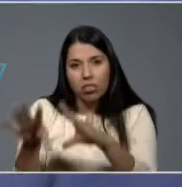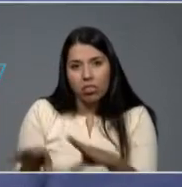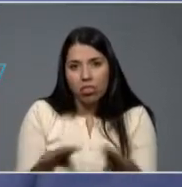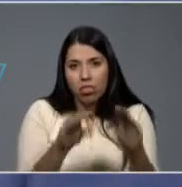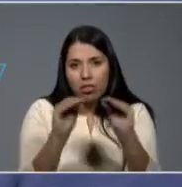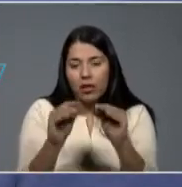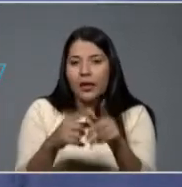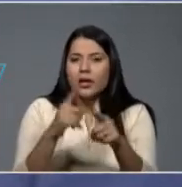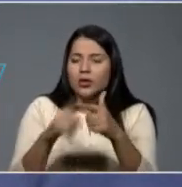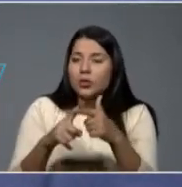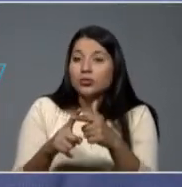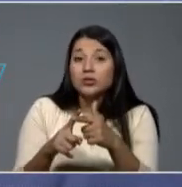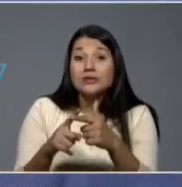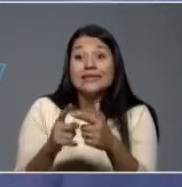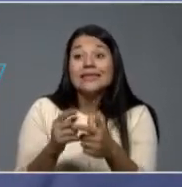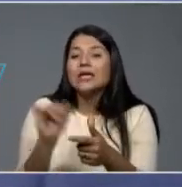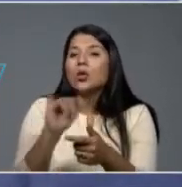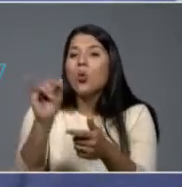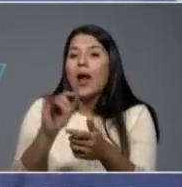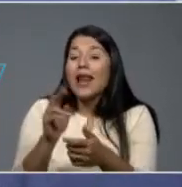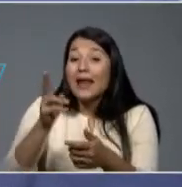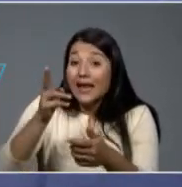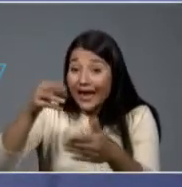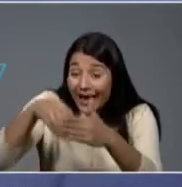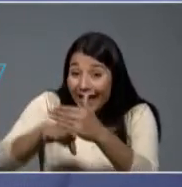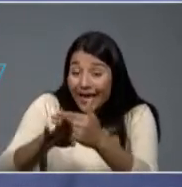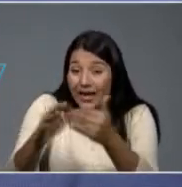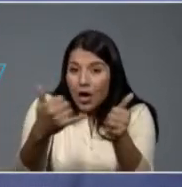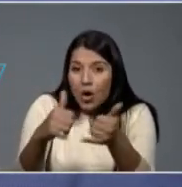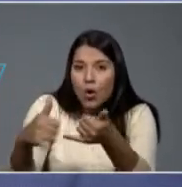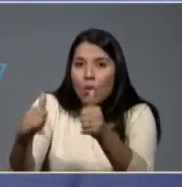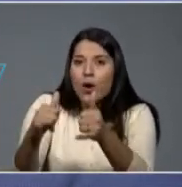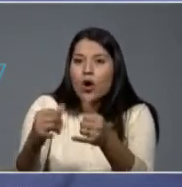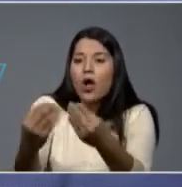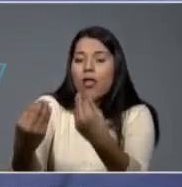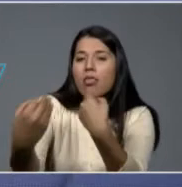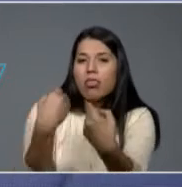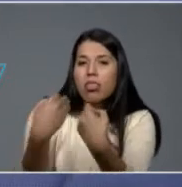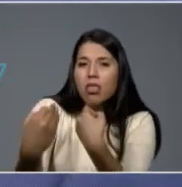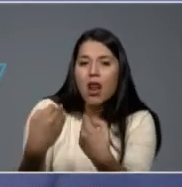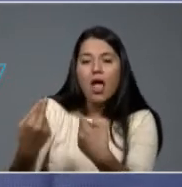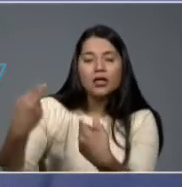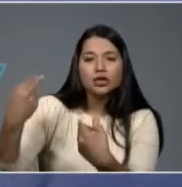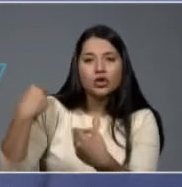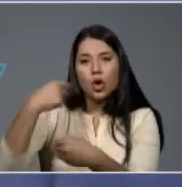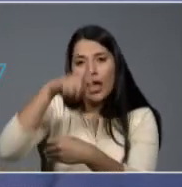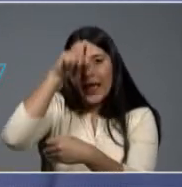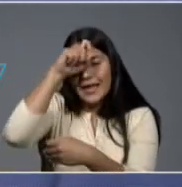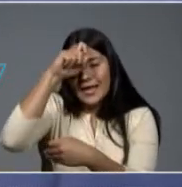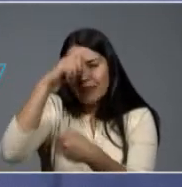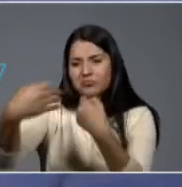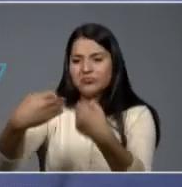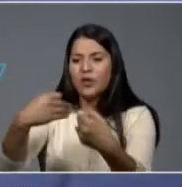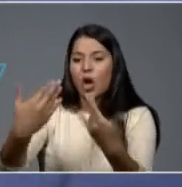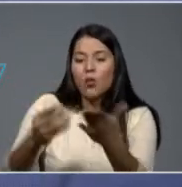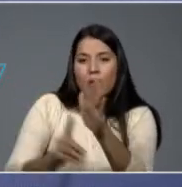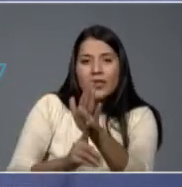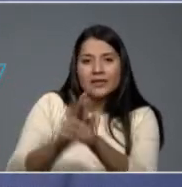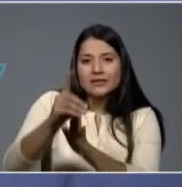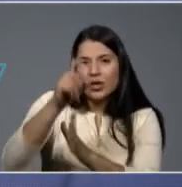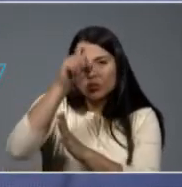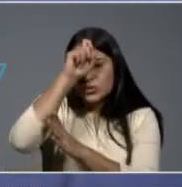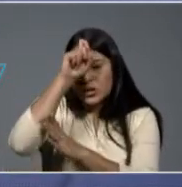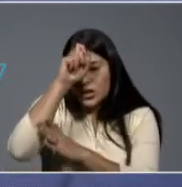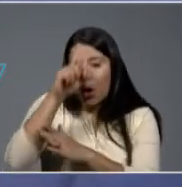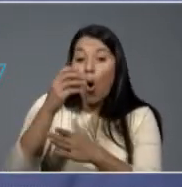y dándoles una herramienta educativa sobre todo el tema del Antiguo Egipto, ¿no? Y de la historia y el desarrollo del norte